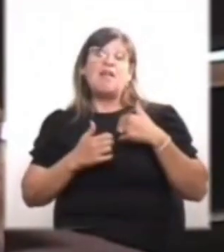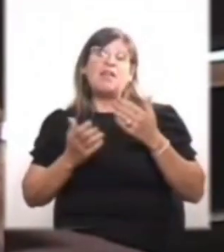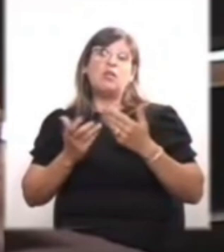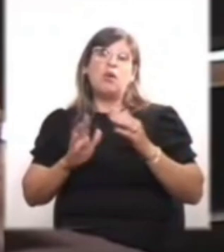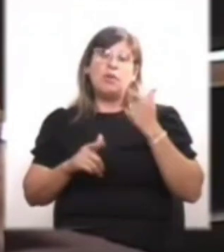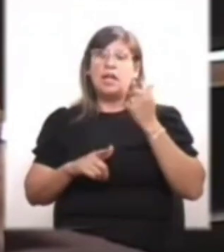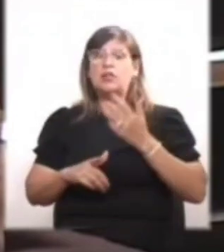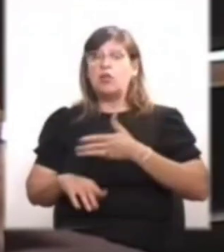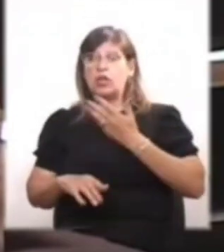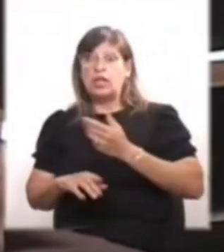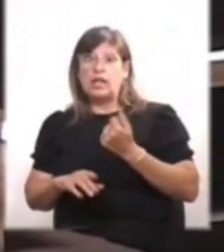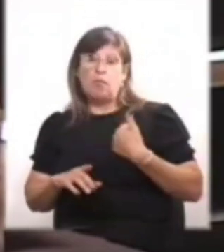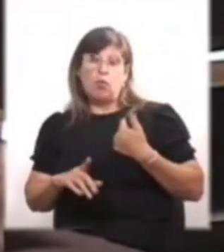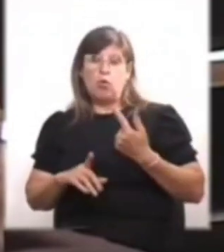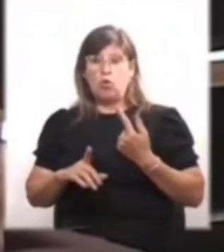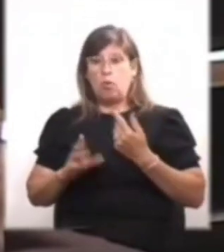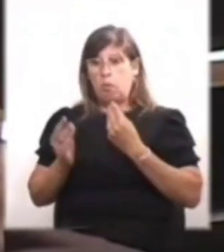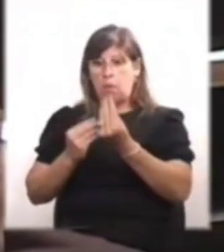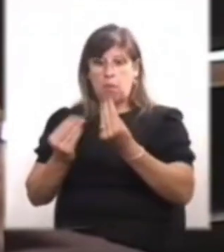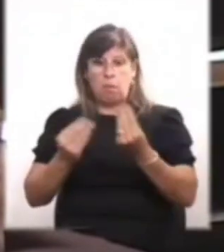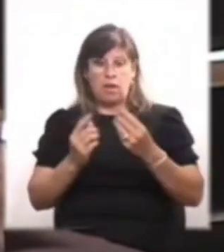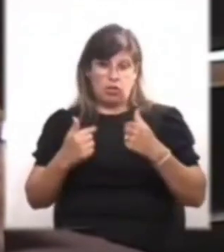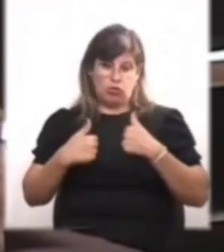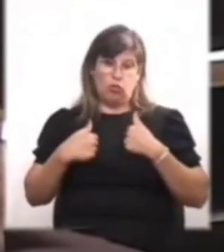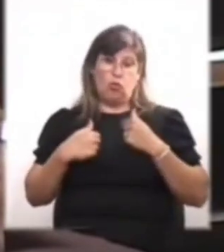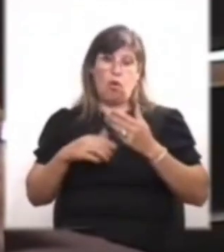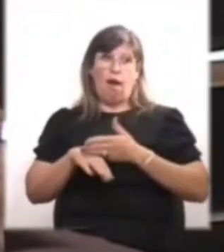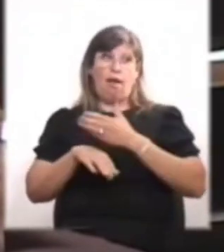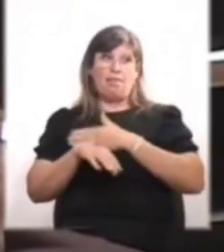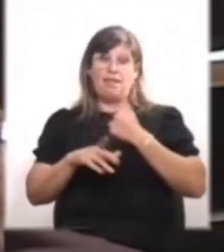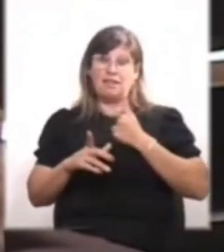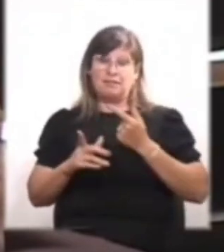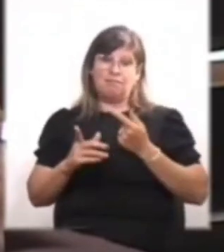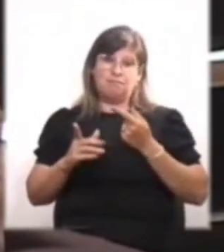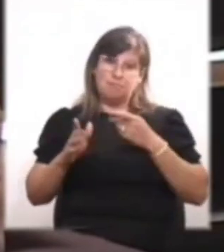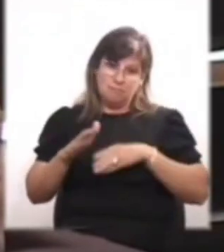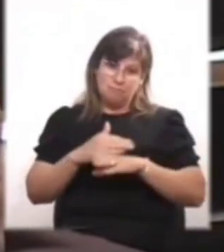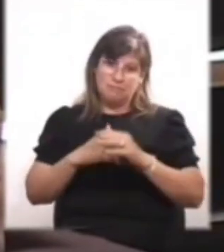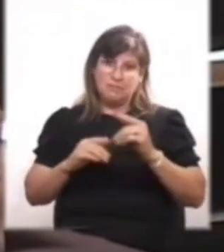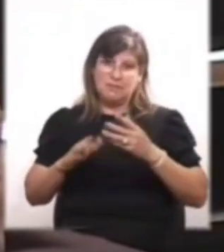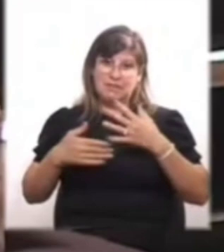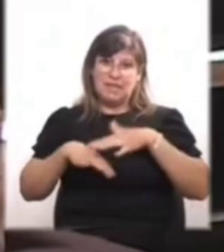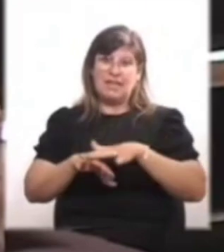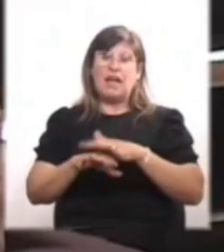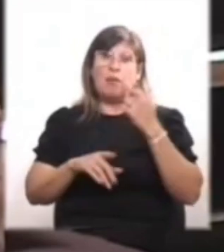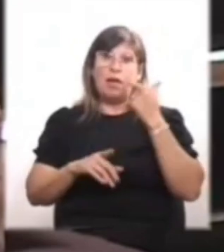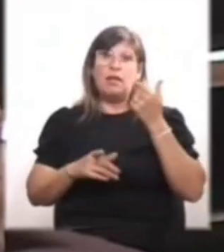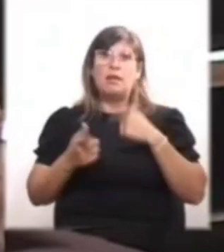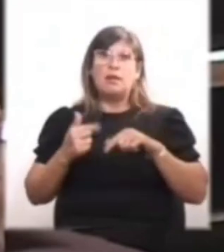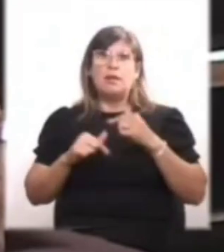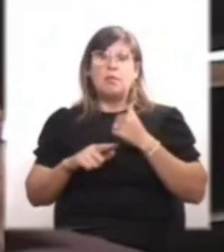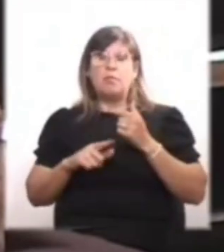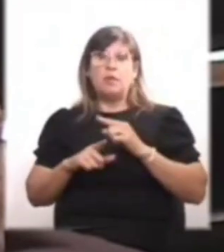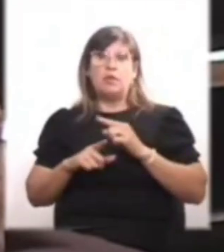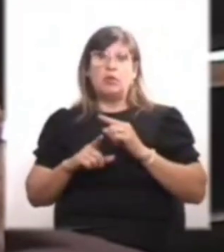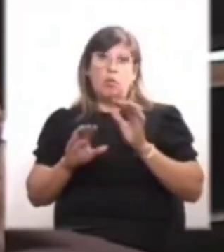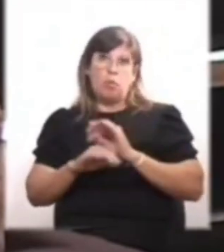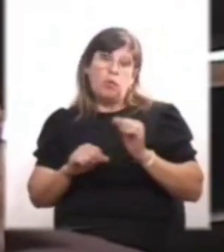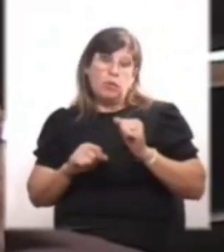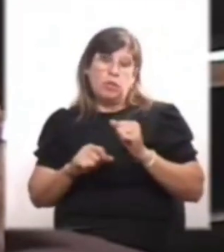en las distintas comisiones que yo integraba, y sin perjuicio de que seguí integrando prácticamente todas, podría